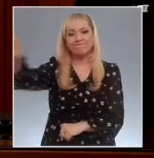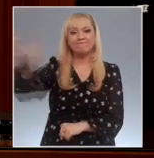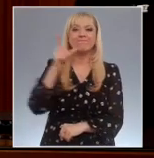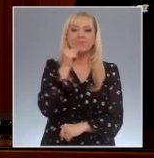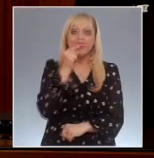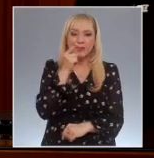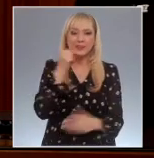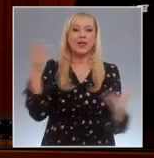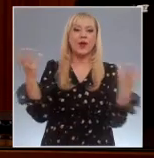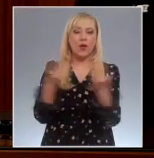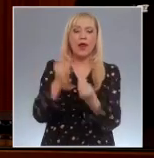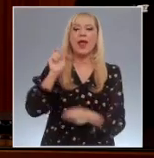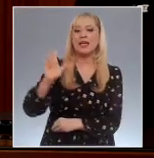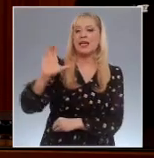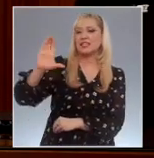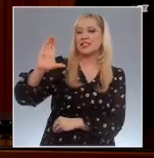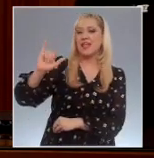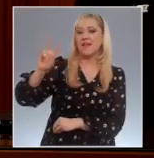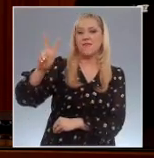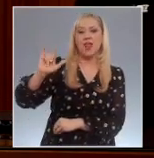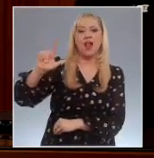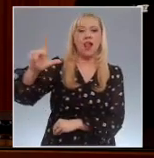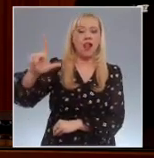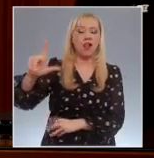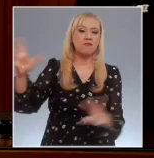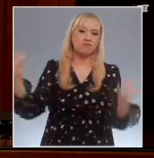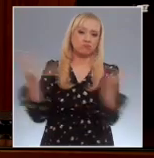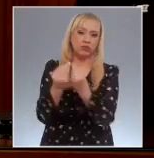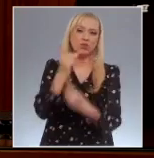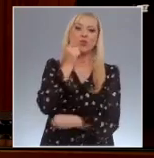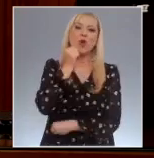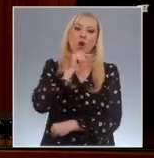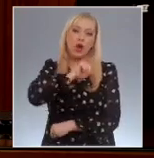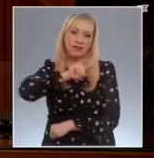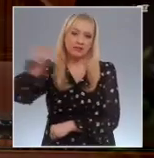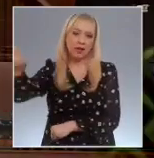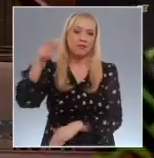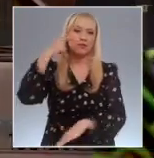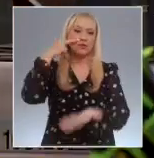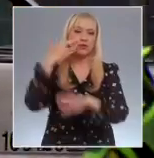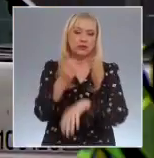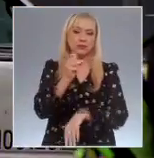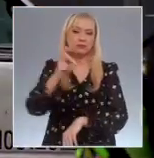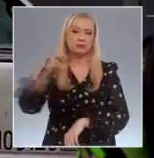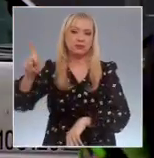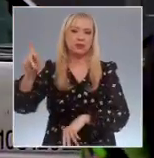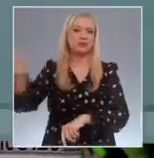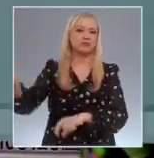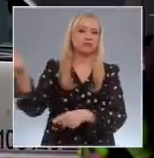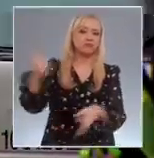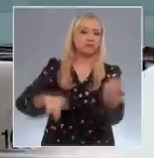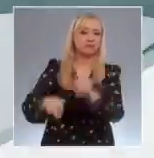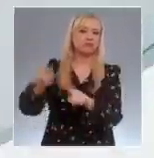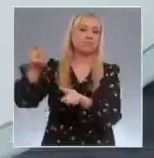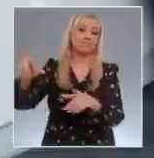y control debe quedar en manos del titular de la Secretaría de Seguridad y Protección Ciudadana.